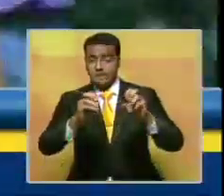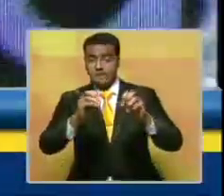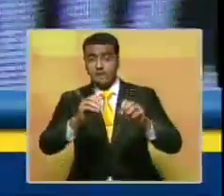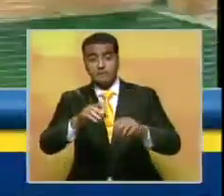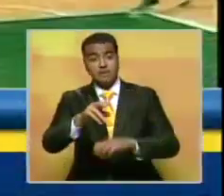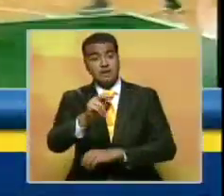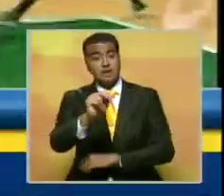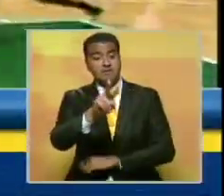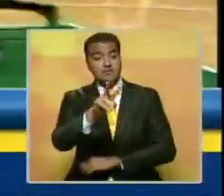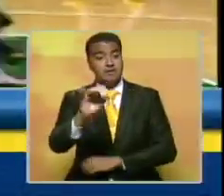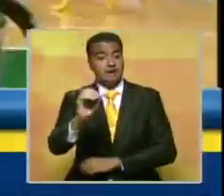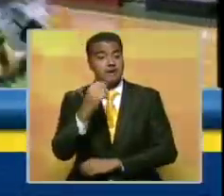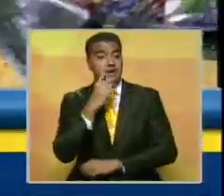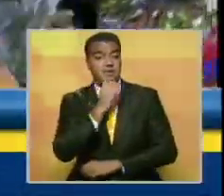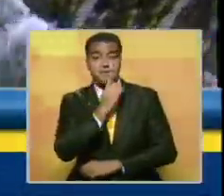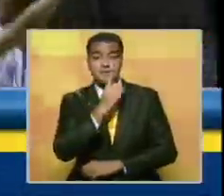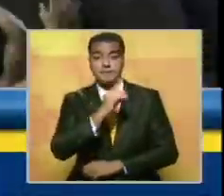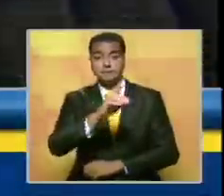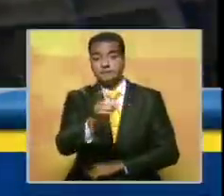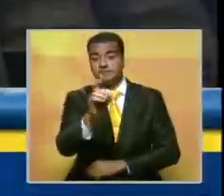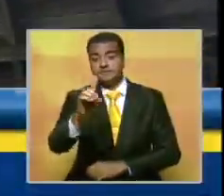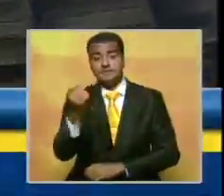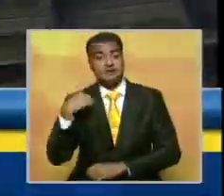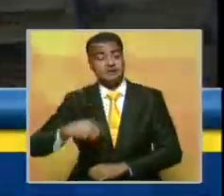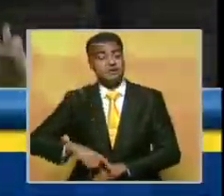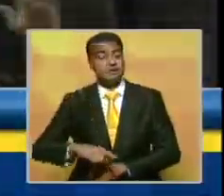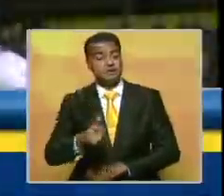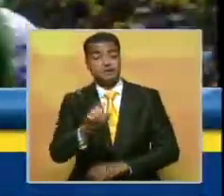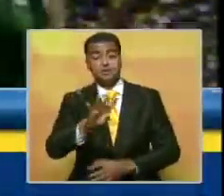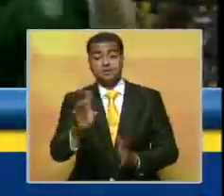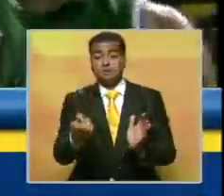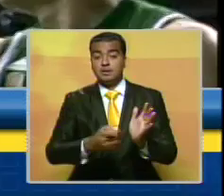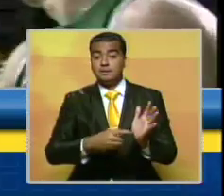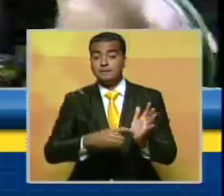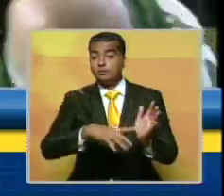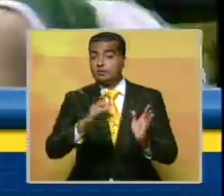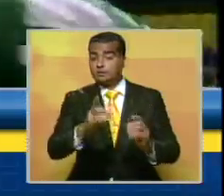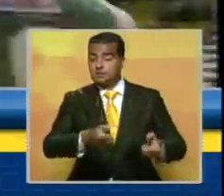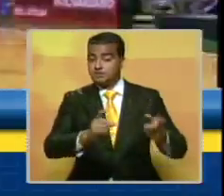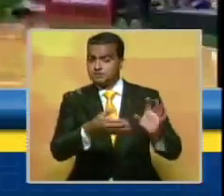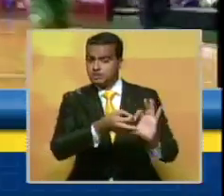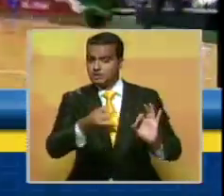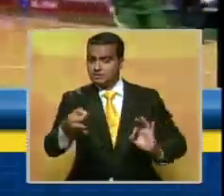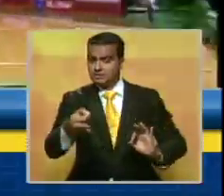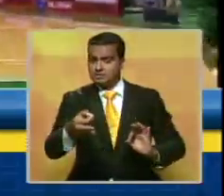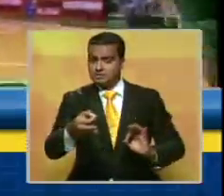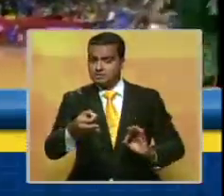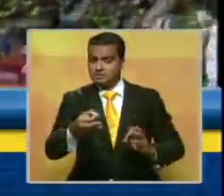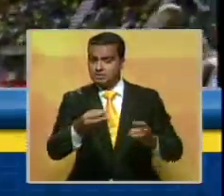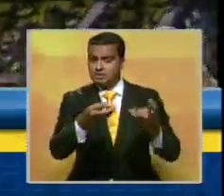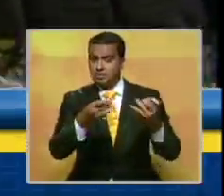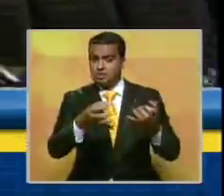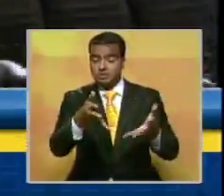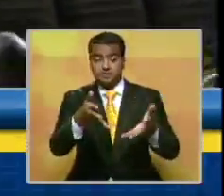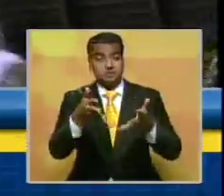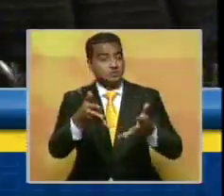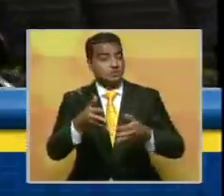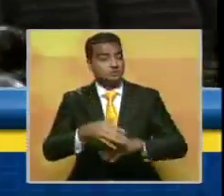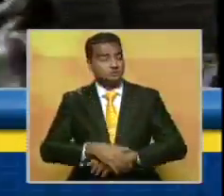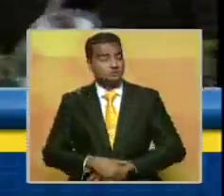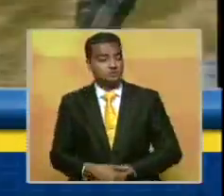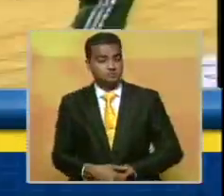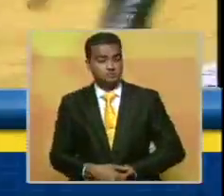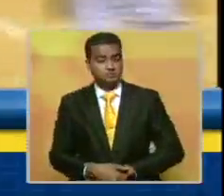la NBA, porque anoche Grace Vázquez anotó 14 puntos, dio 7 asistencias en 26 minutos de acción. El triunfo de su equipo, los Raptors